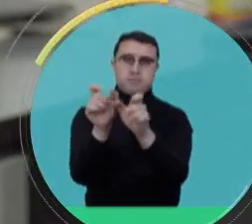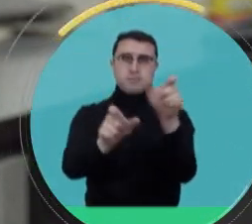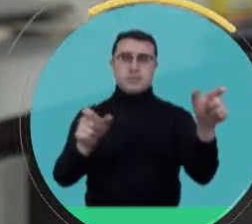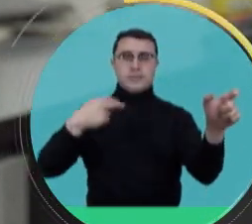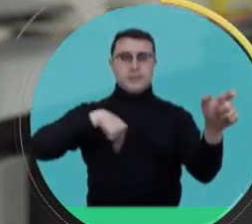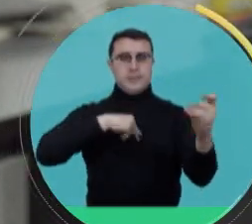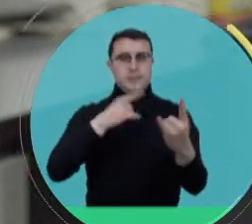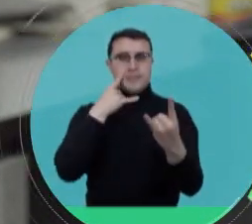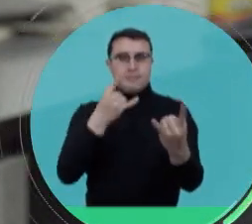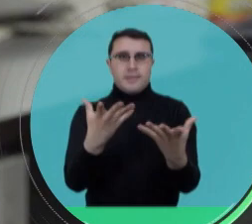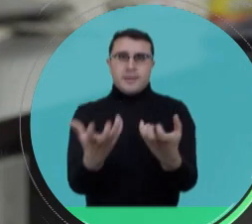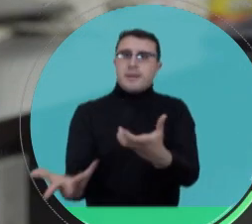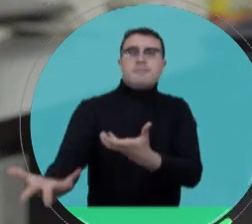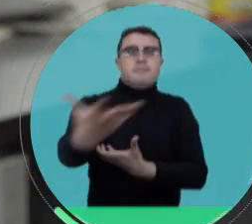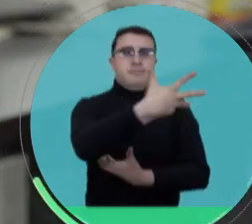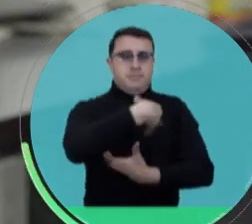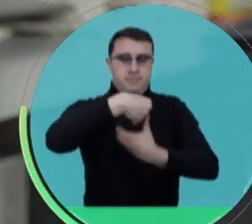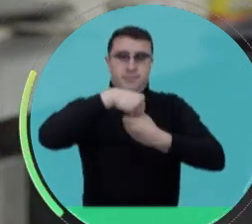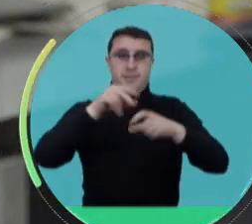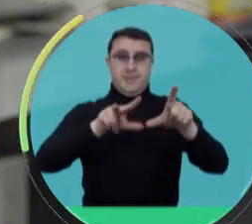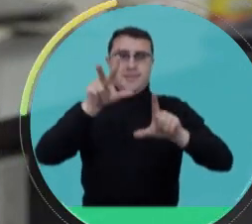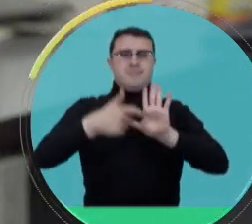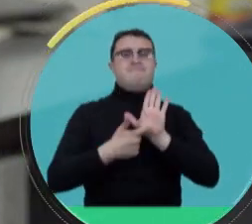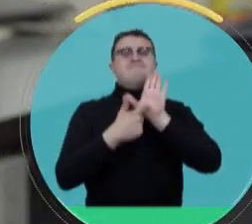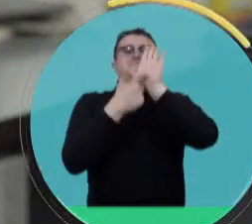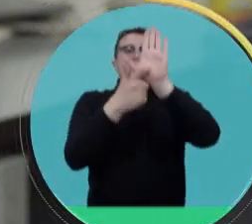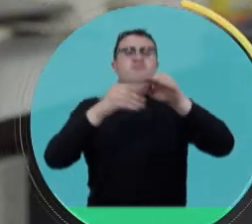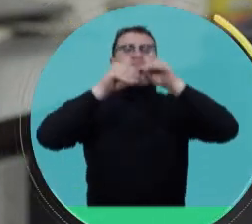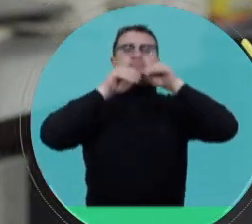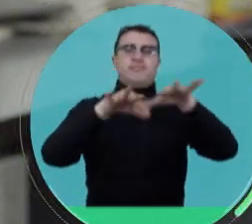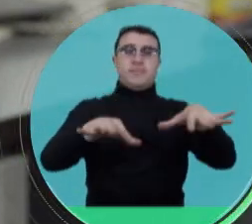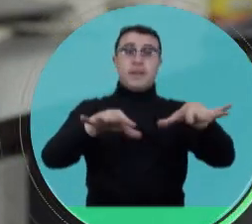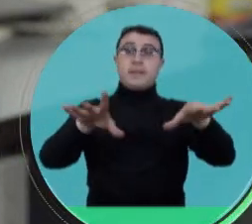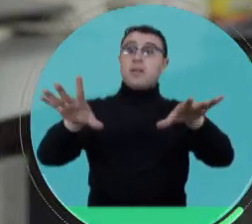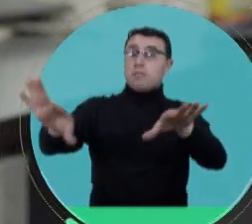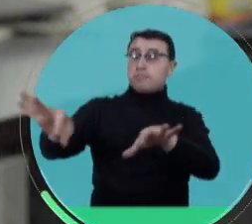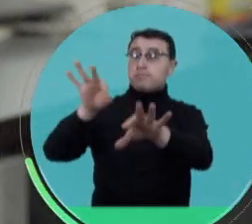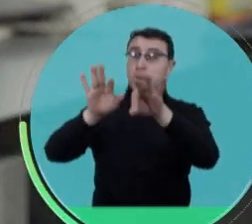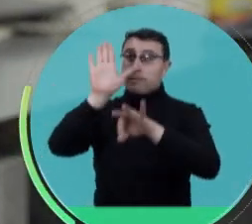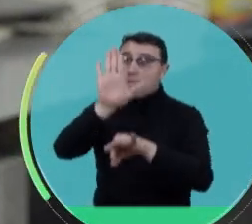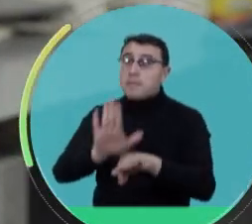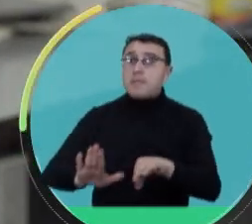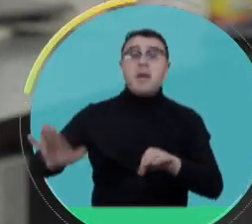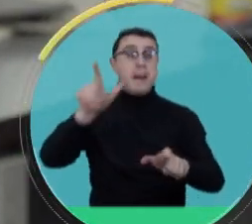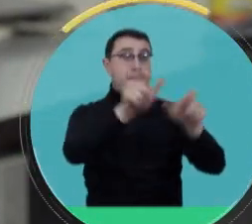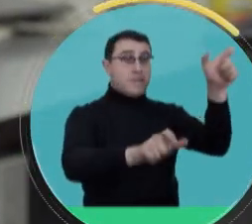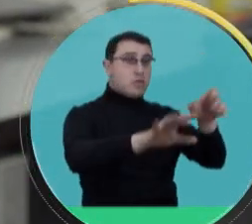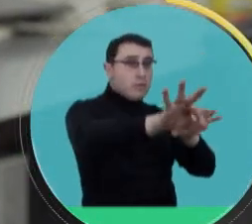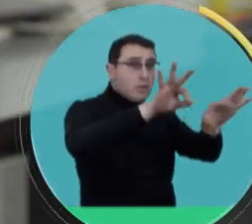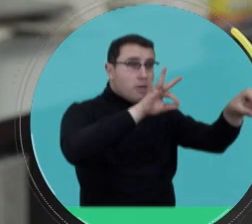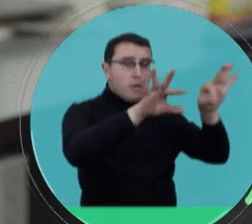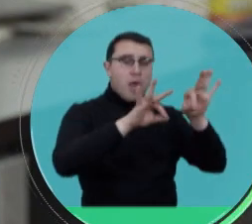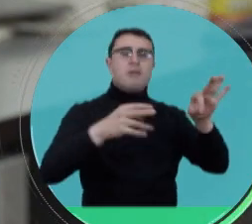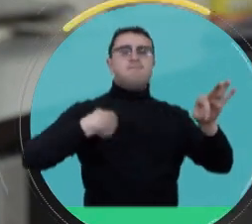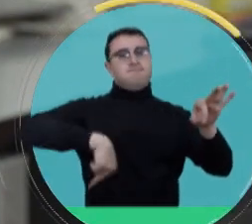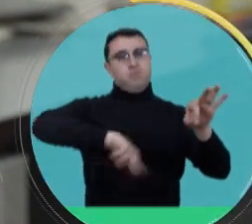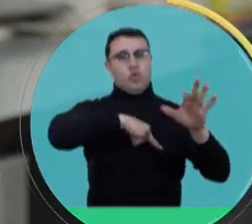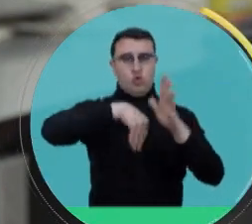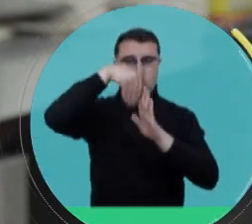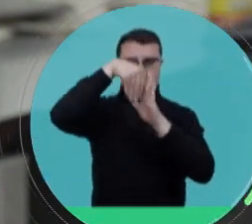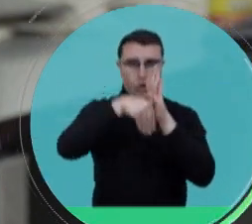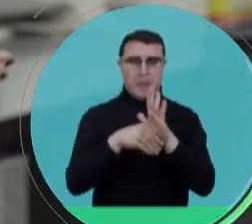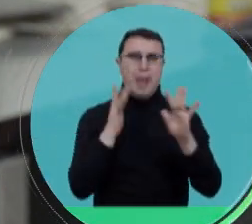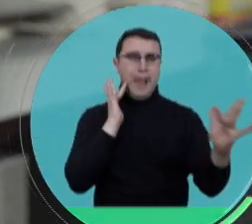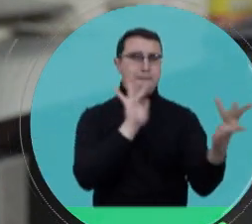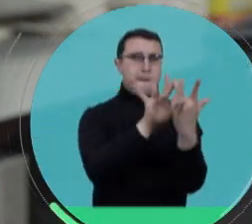términos del enfoque poblacional también nos interesa muchísimo visibilizar y en orden de privilegiar tanto lo territorial como lo